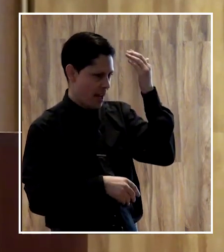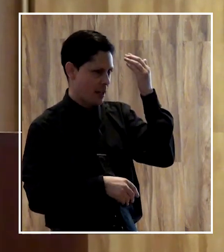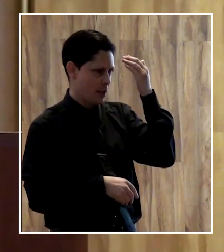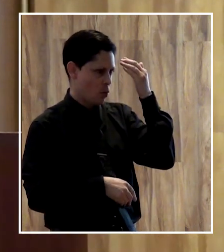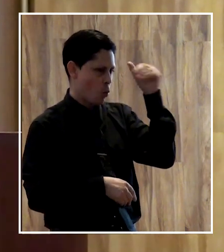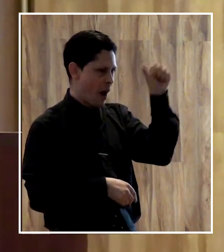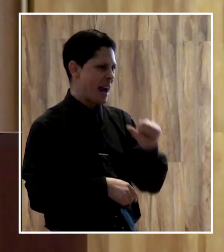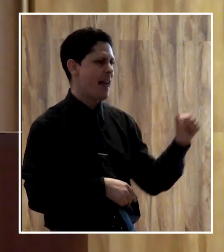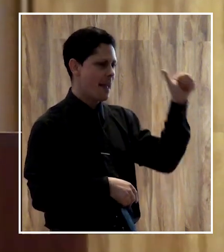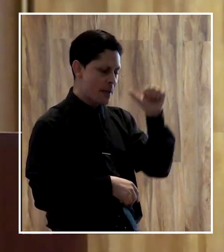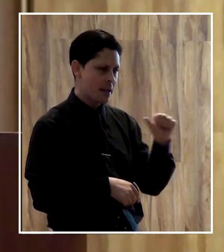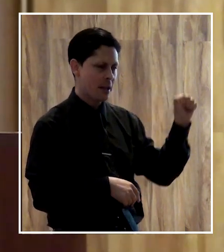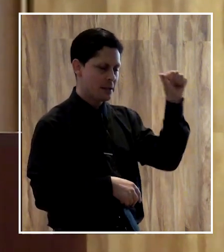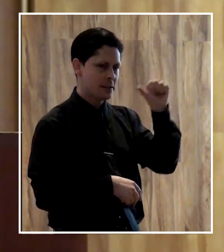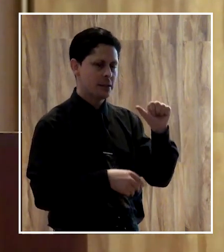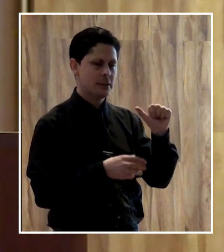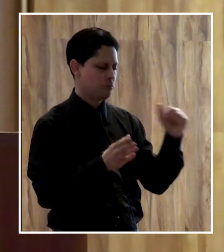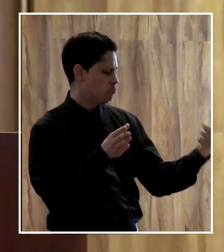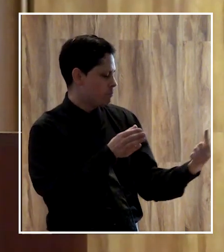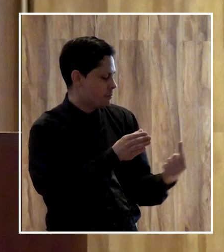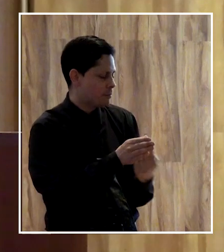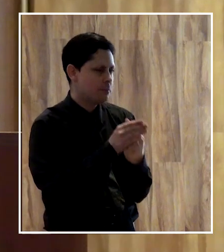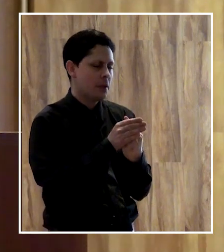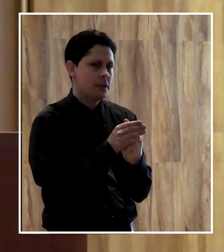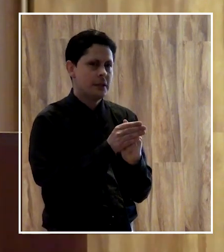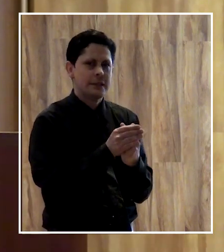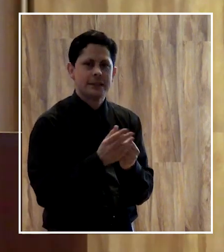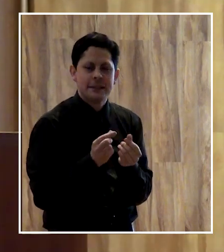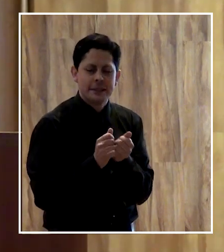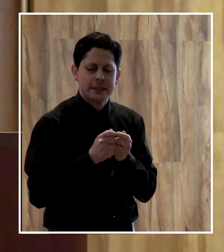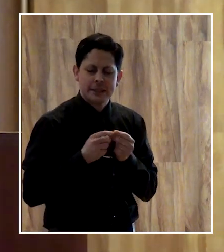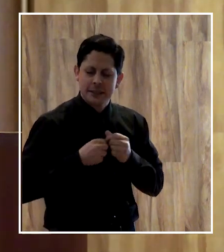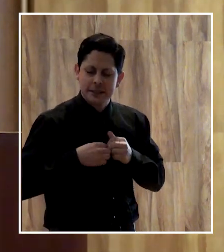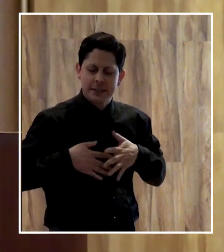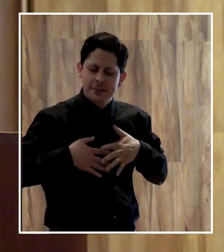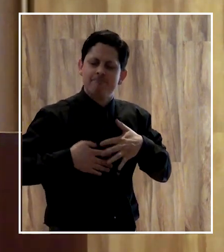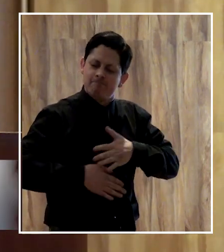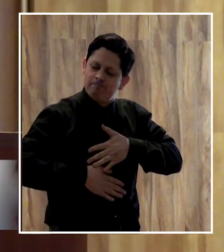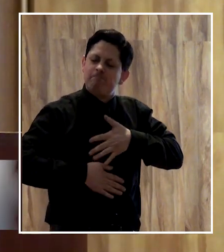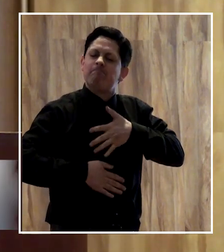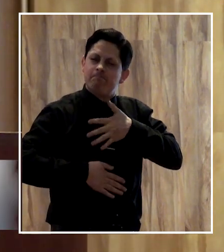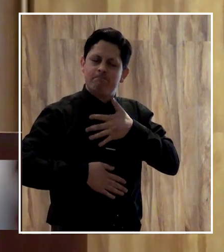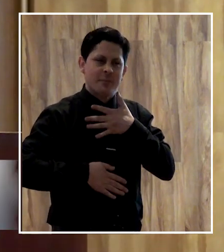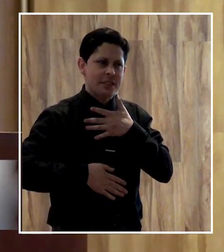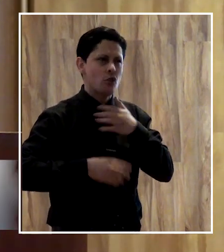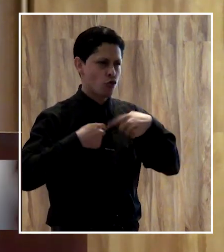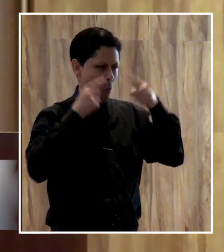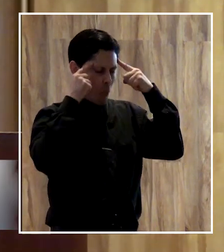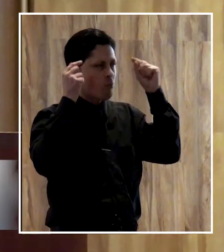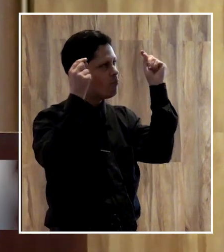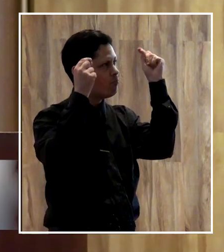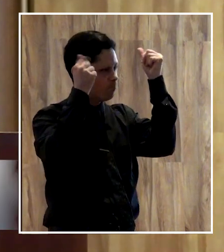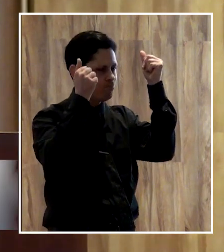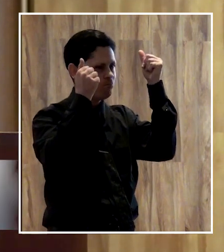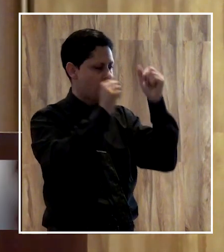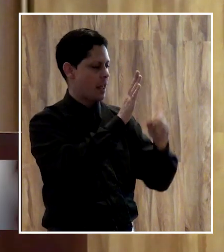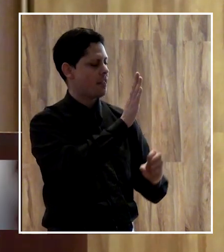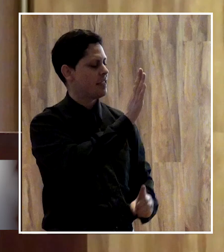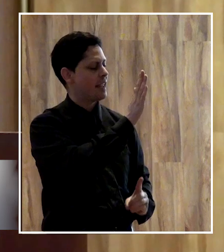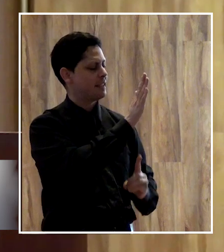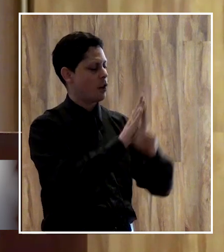de una comunidad académica, y realmente sentir que estabas en un lugar donde podías desarrollarte y podías